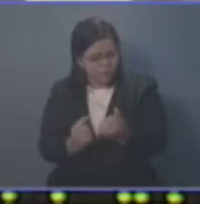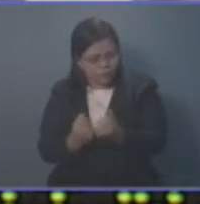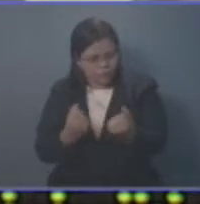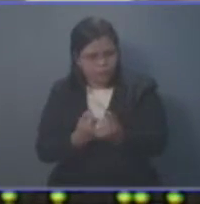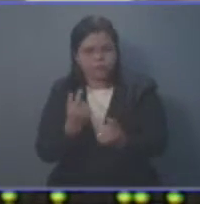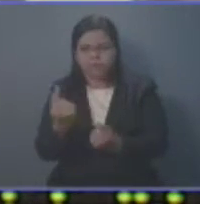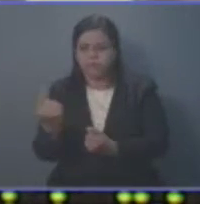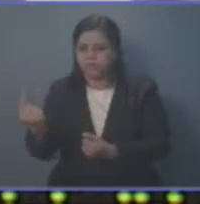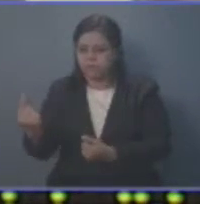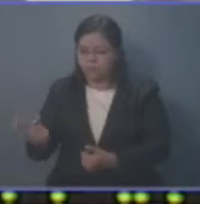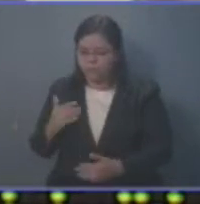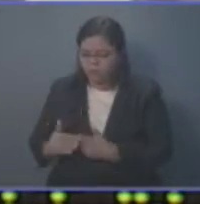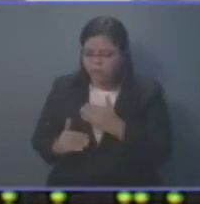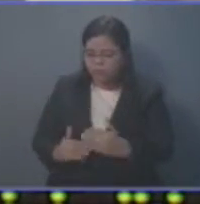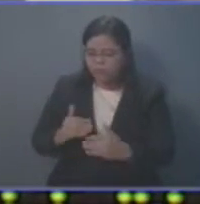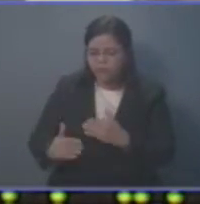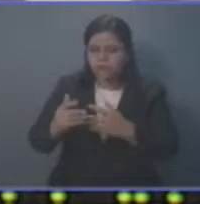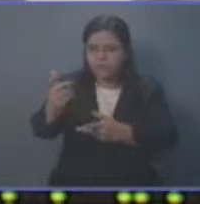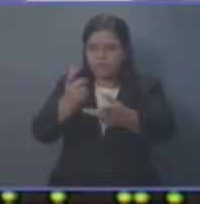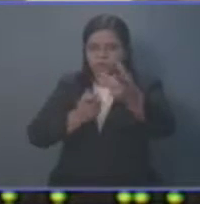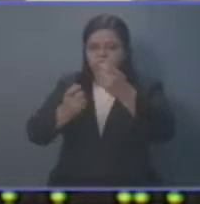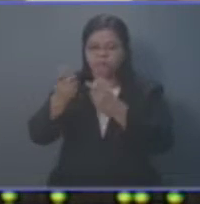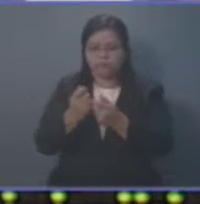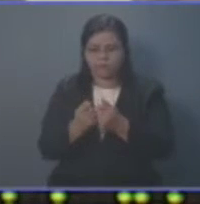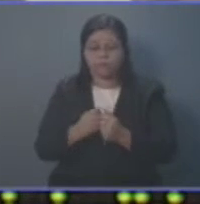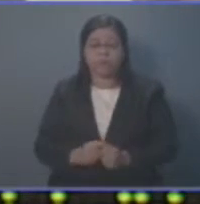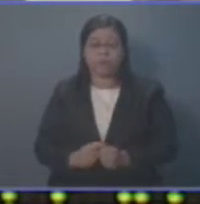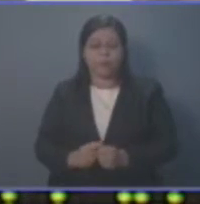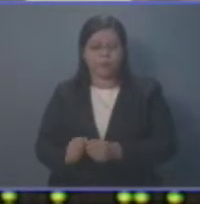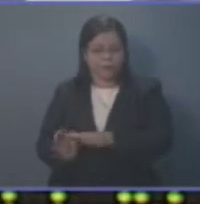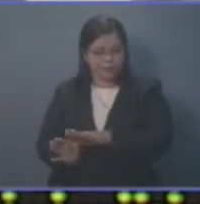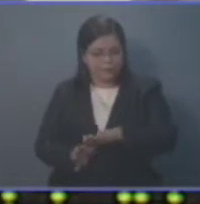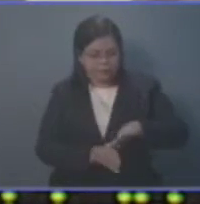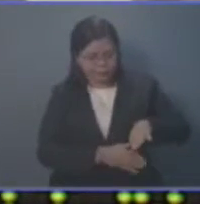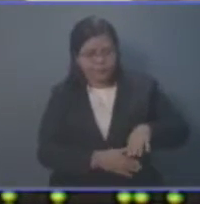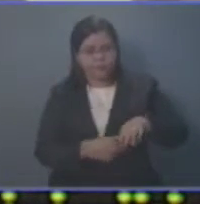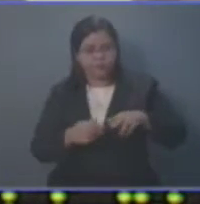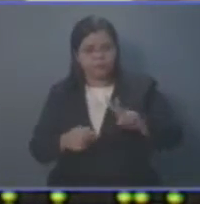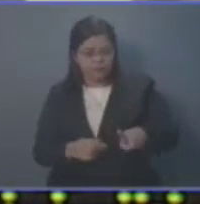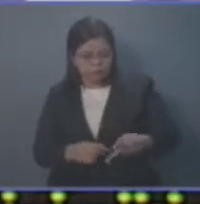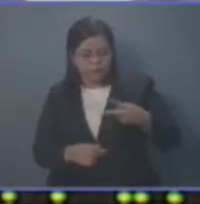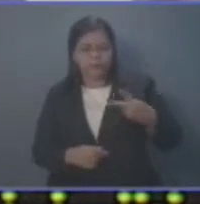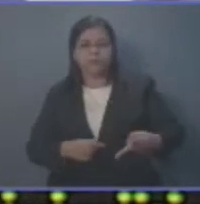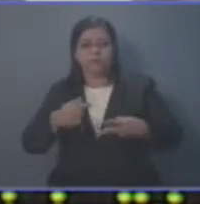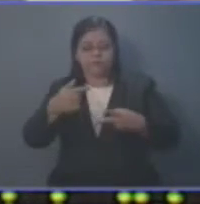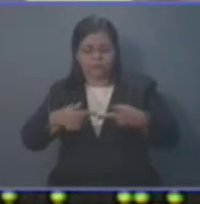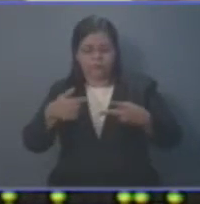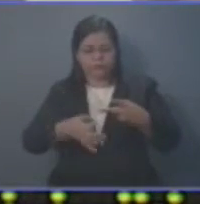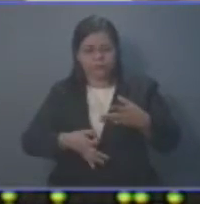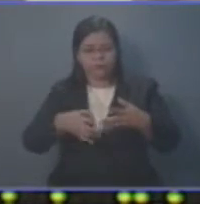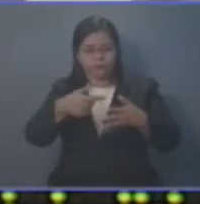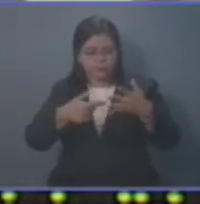los productores de café. Romano 2, que en la ley de presupuesto 2018 del ramo